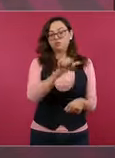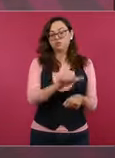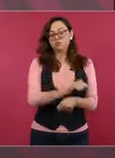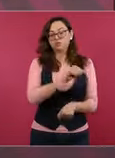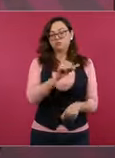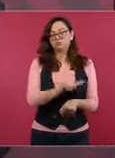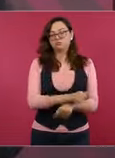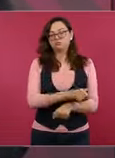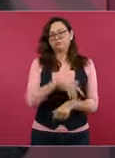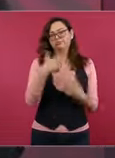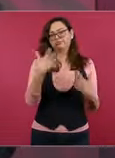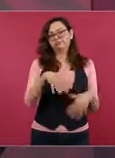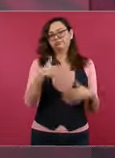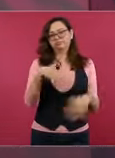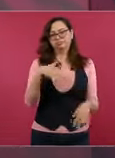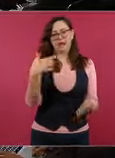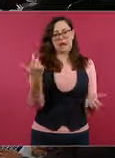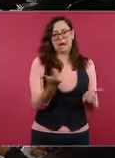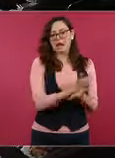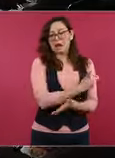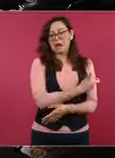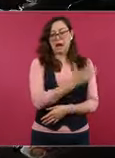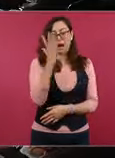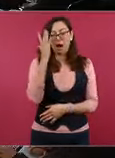Entonces, nos